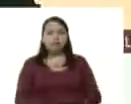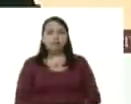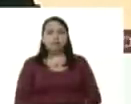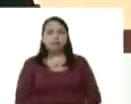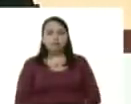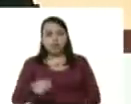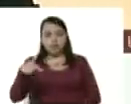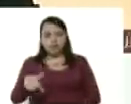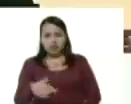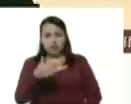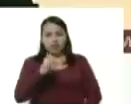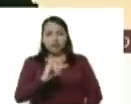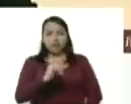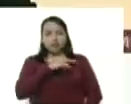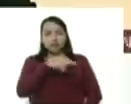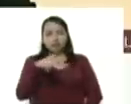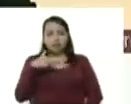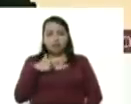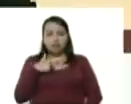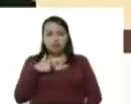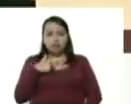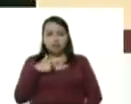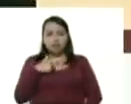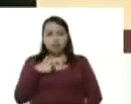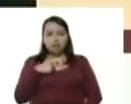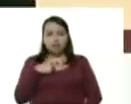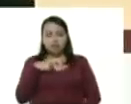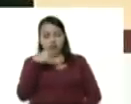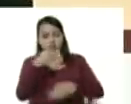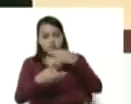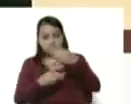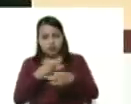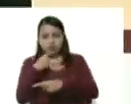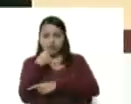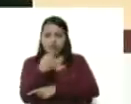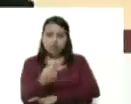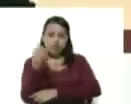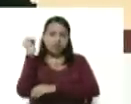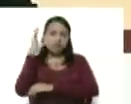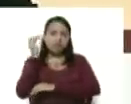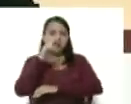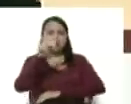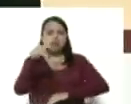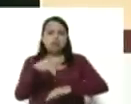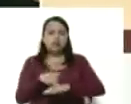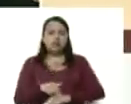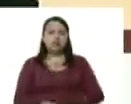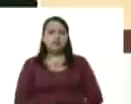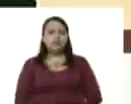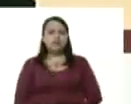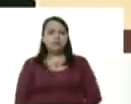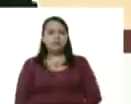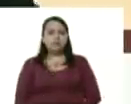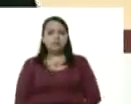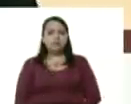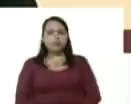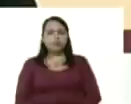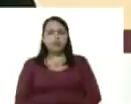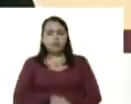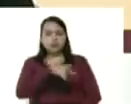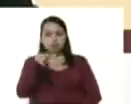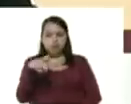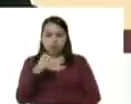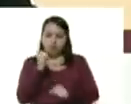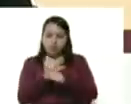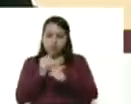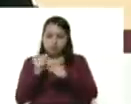Aquí queremos nosotros manifestar que desde la Asamblea Nacional hemos actuado y